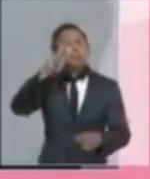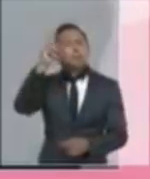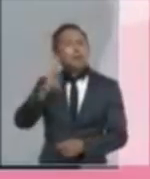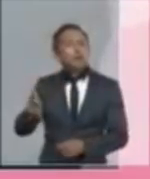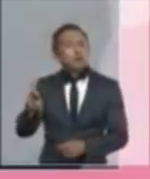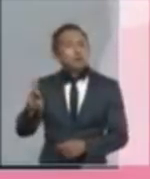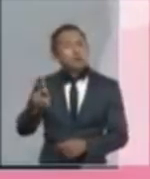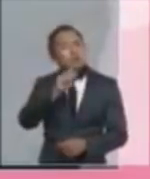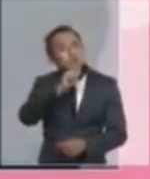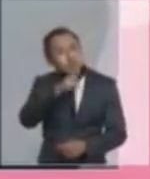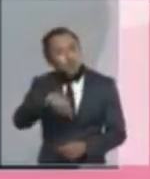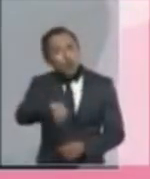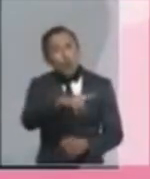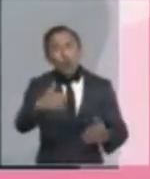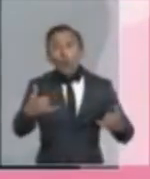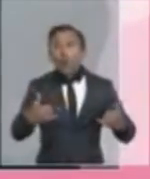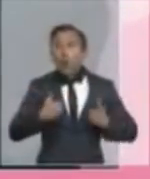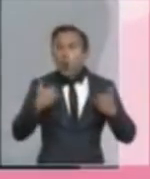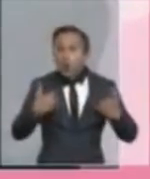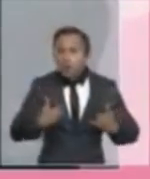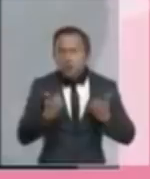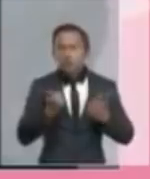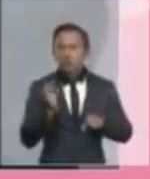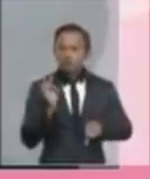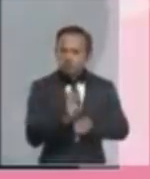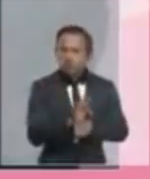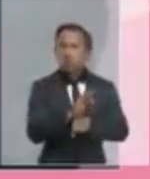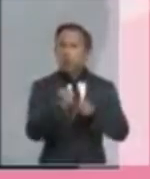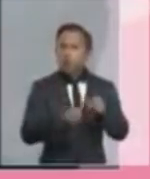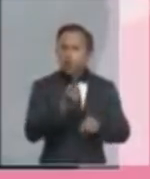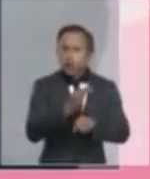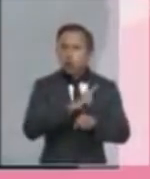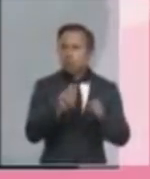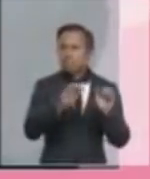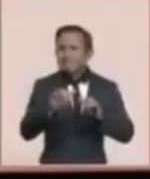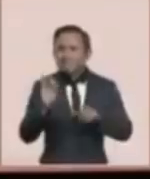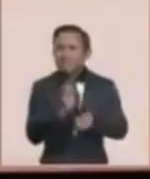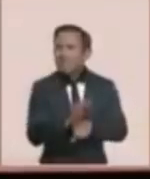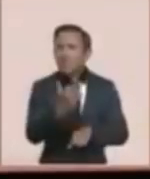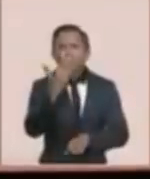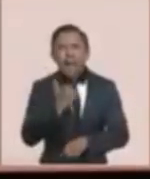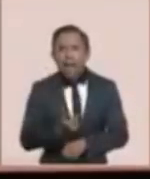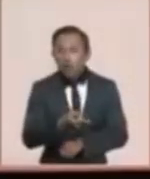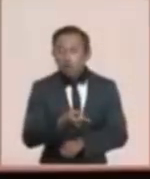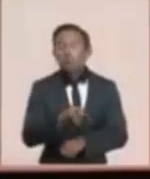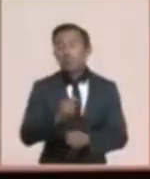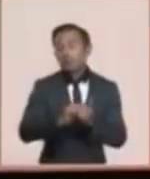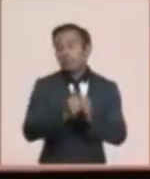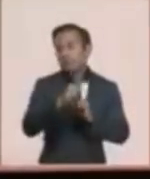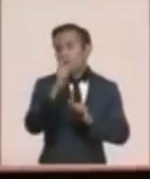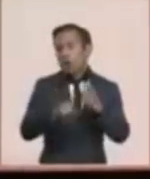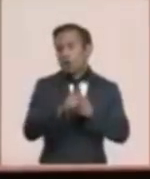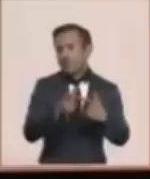jóvenes, porque no se les ha dado opciones, alternativas. Entonces, voy a convocar al triunfo de nuestro